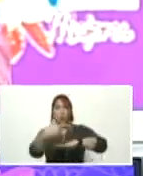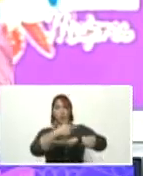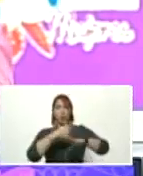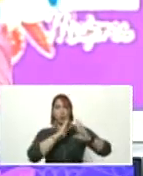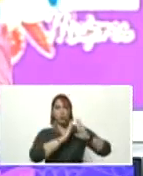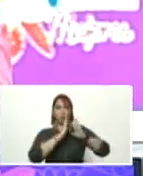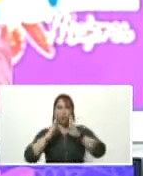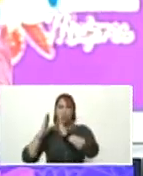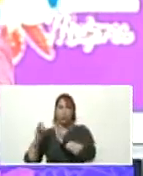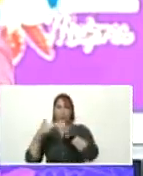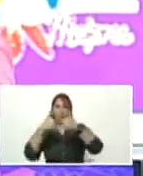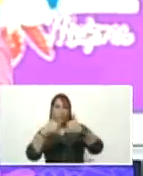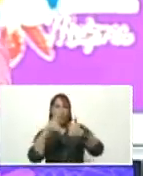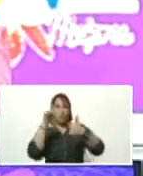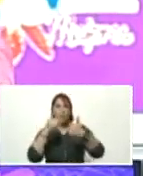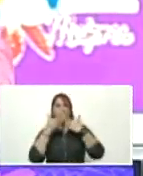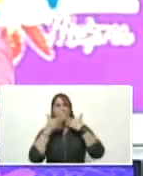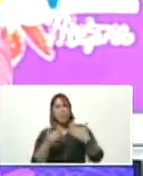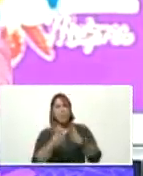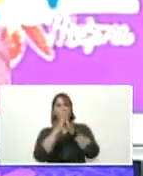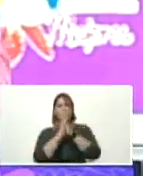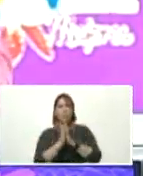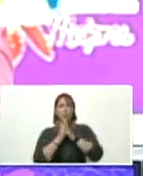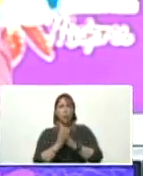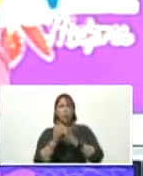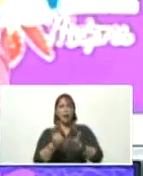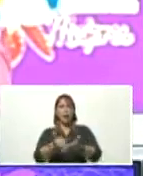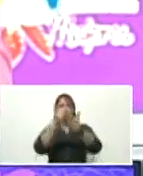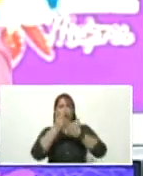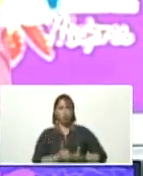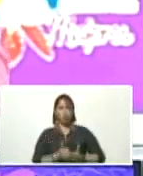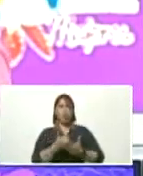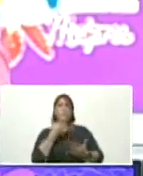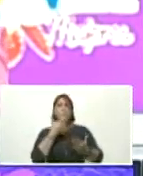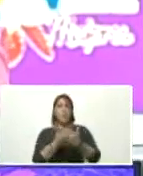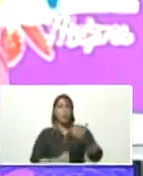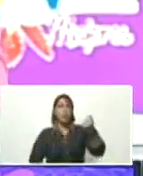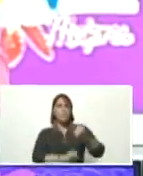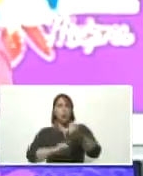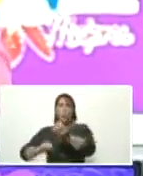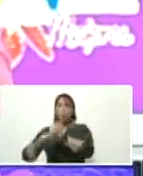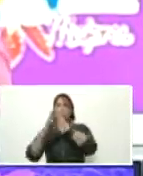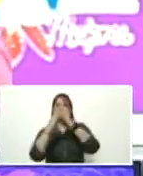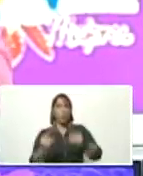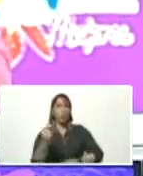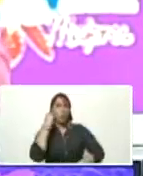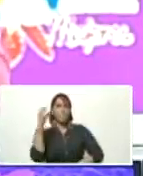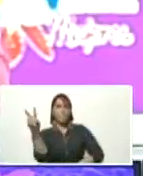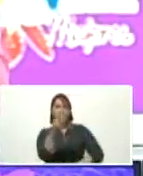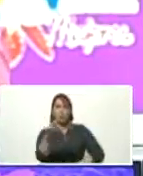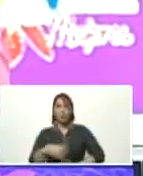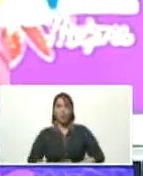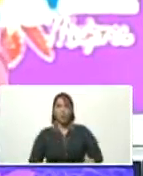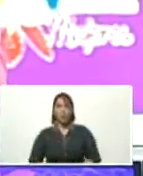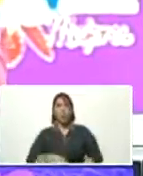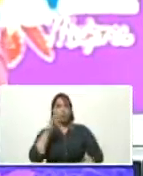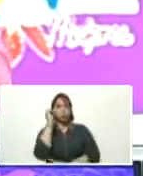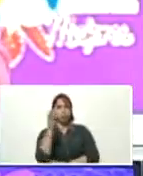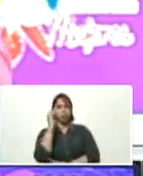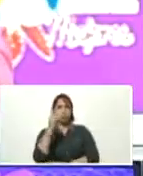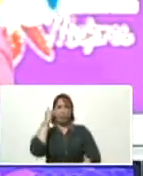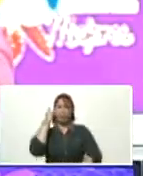Organicemos bien. Les pido ayuda, les pido apoyo a toda la mujer venezolana, y que este Congreso